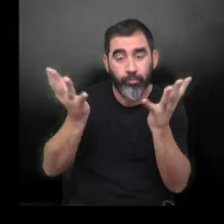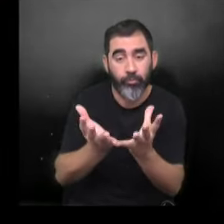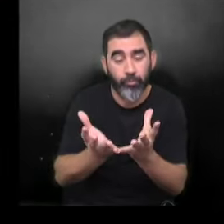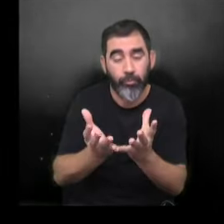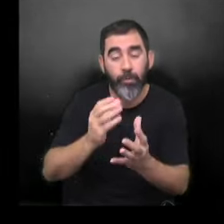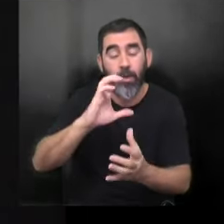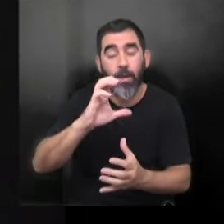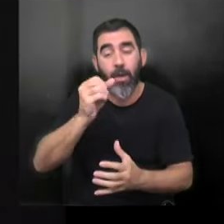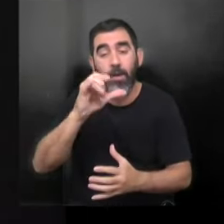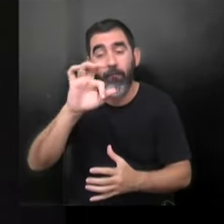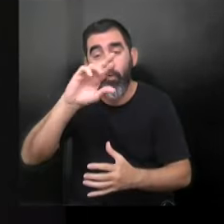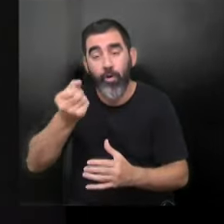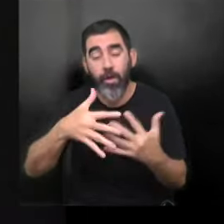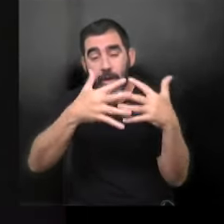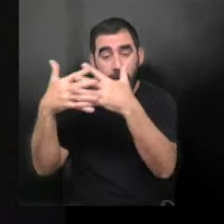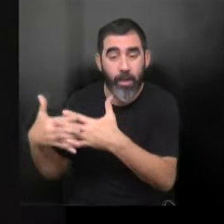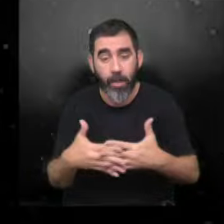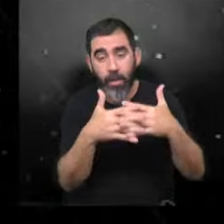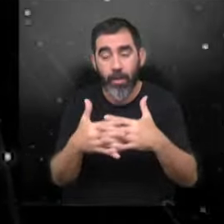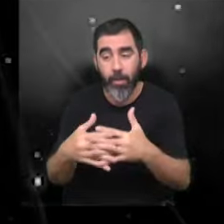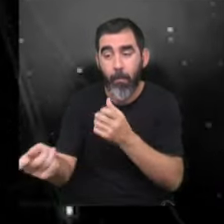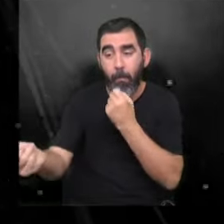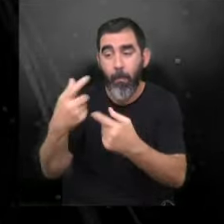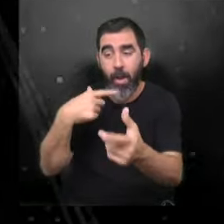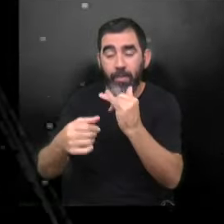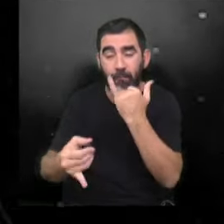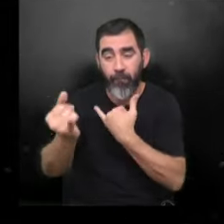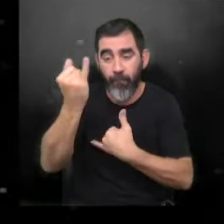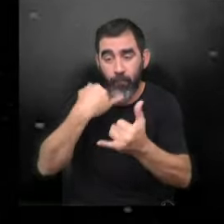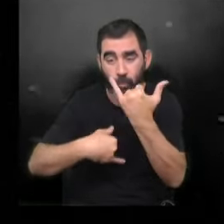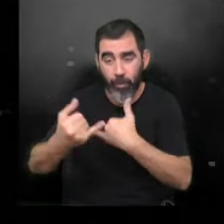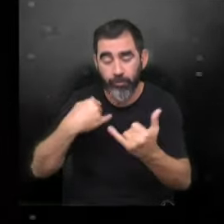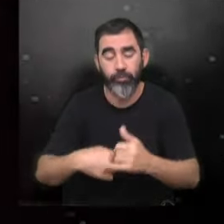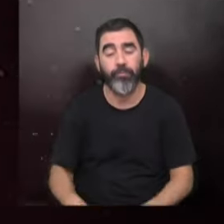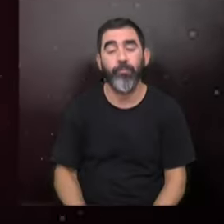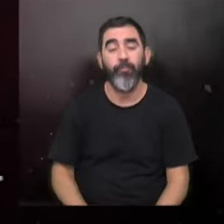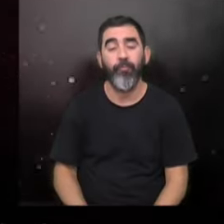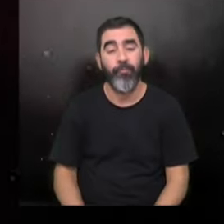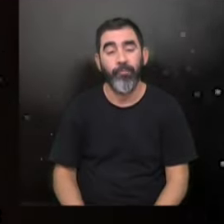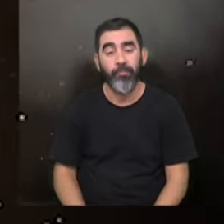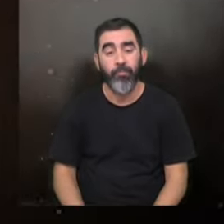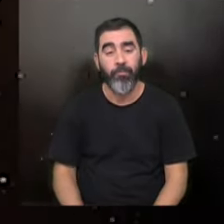Pasadena, California, recibe estos datos en código binario y monitorea el espacio interestelar.